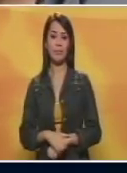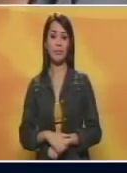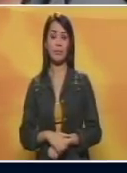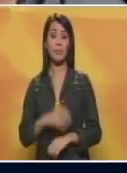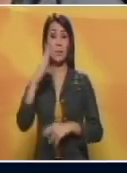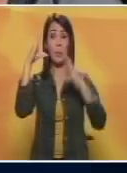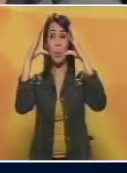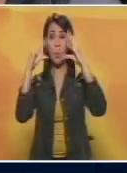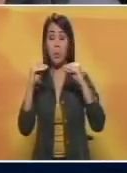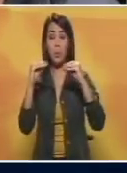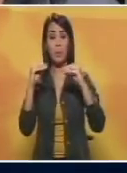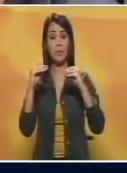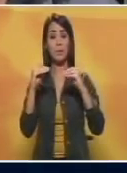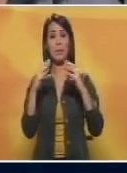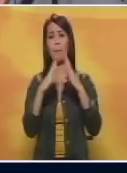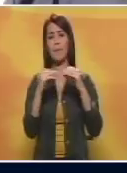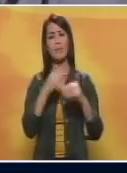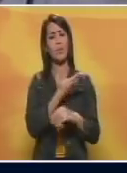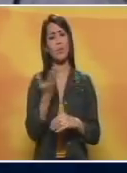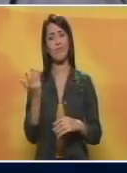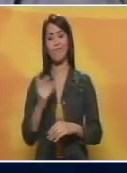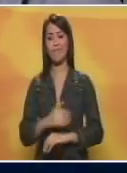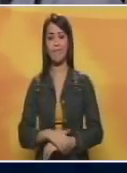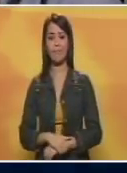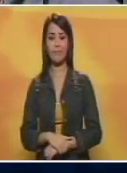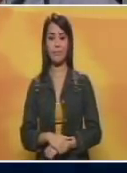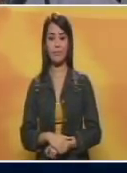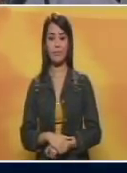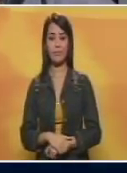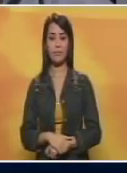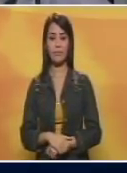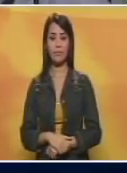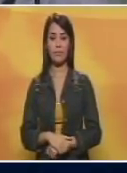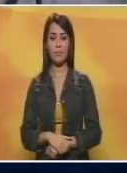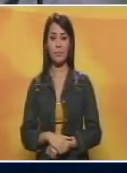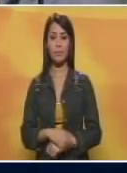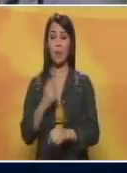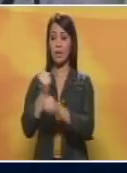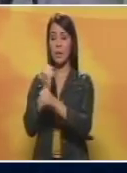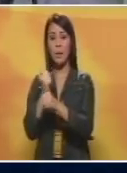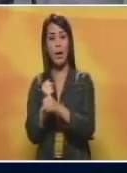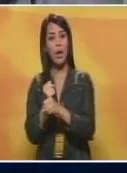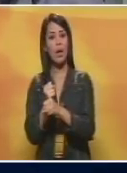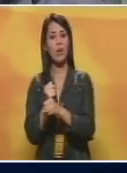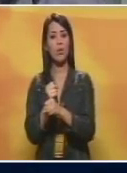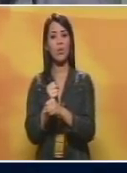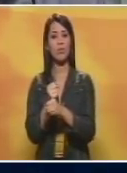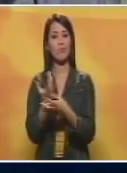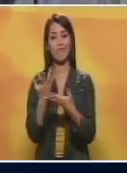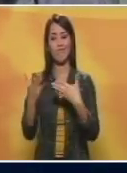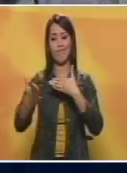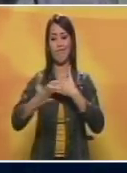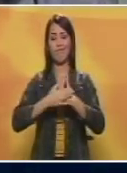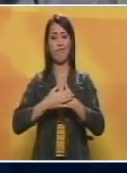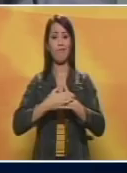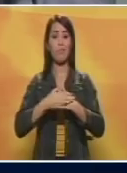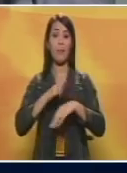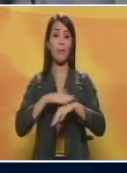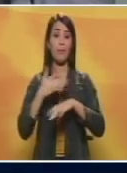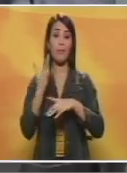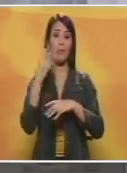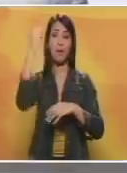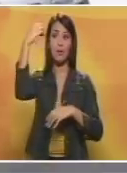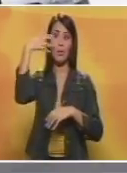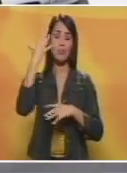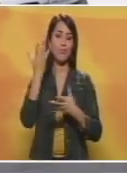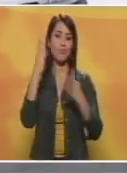ya demasiado para él para hacer los trabajos de la broma tenemos que cerrar temprano porque la luz está fallando